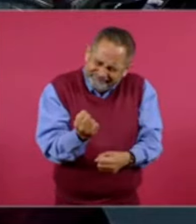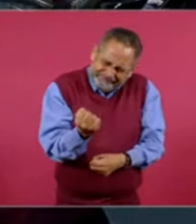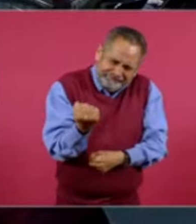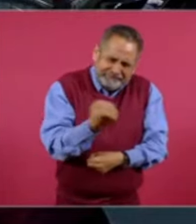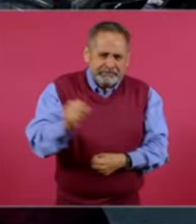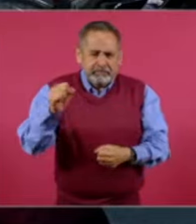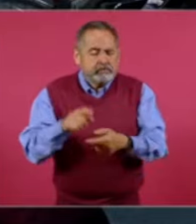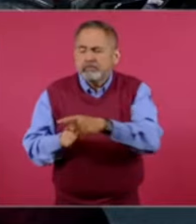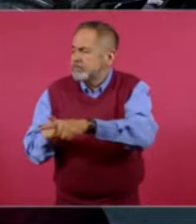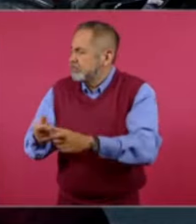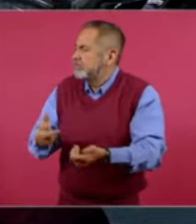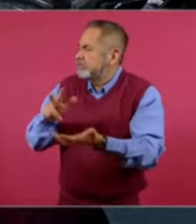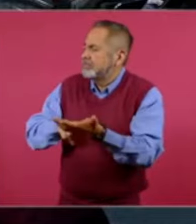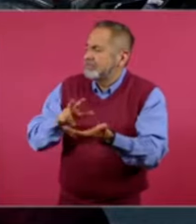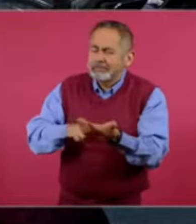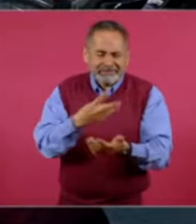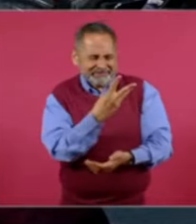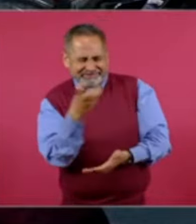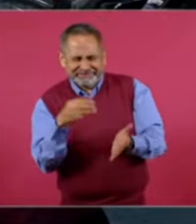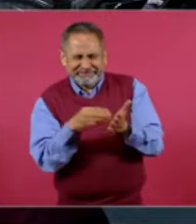¿Cuánto es en pesos?